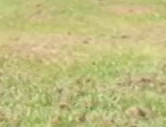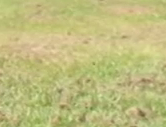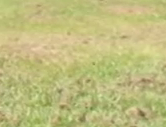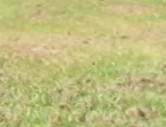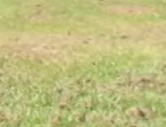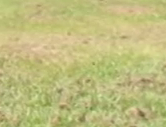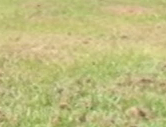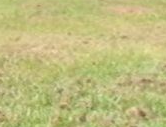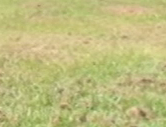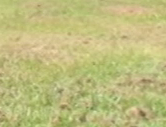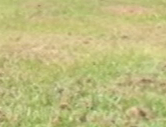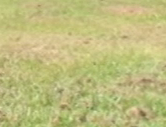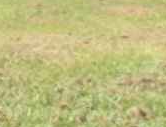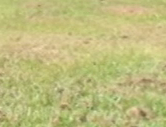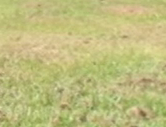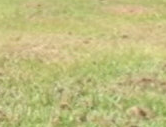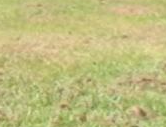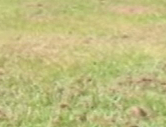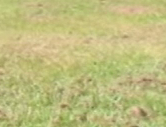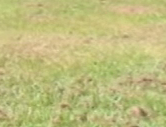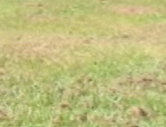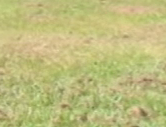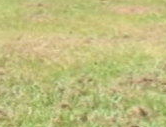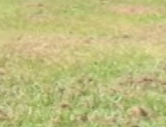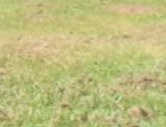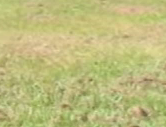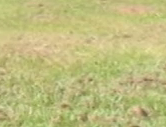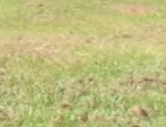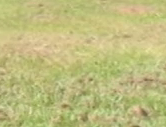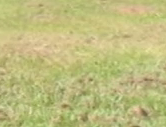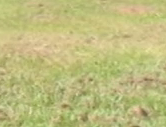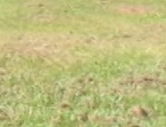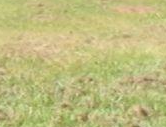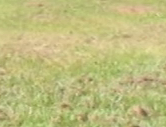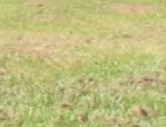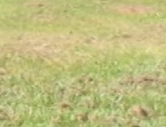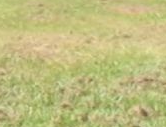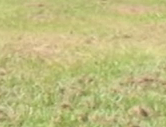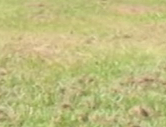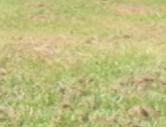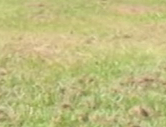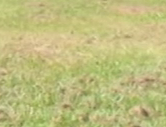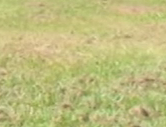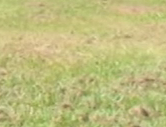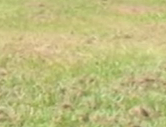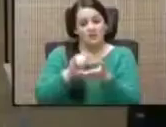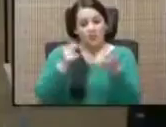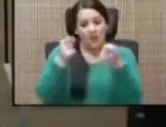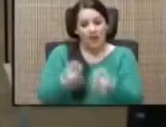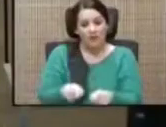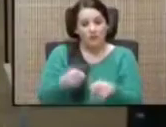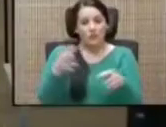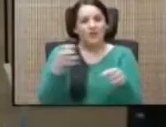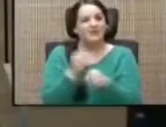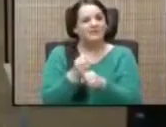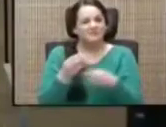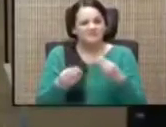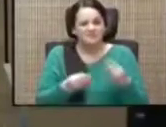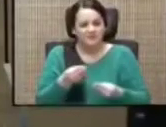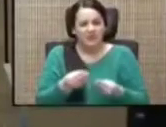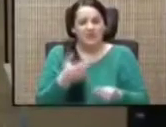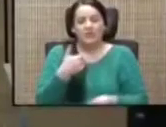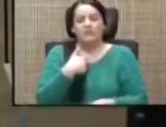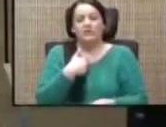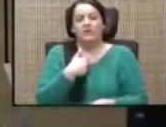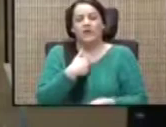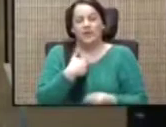que tengamos que reaccionar. Manifestó que mientras sea legisladora se opondrá a este proyecto. Agradezco al compañero José